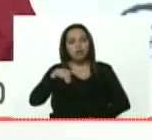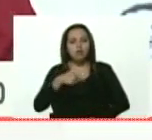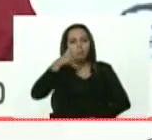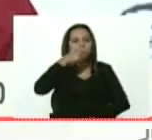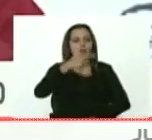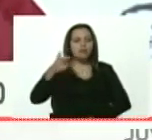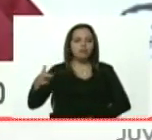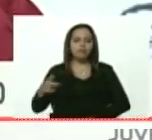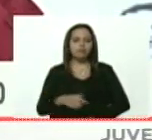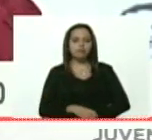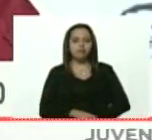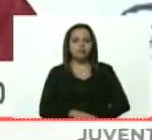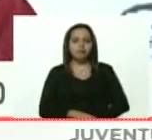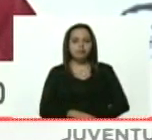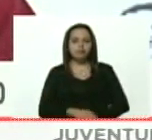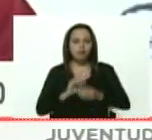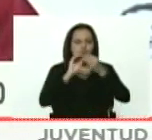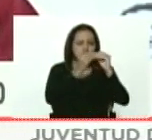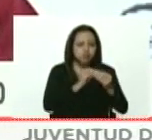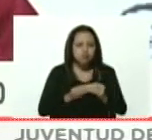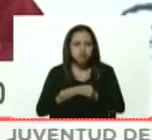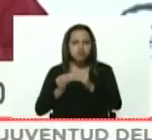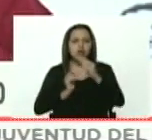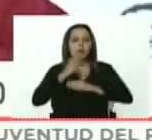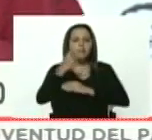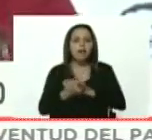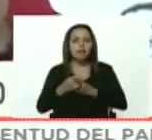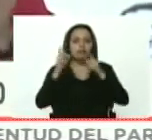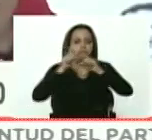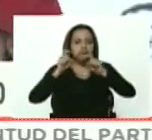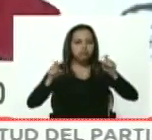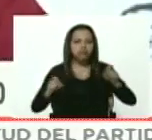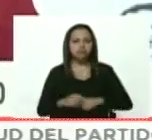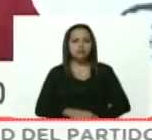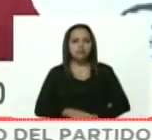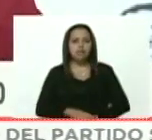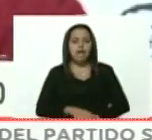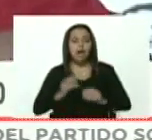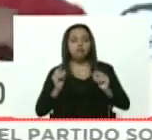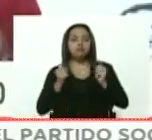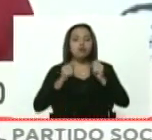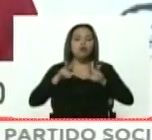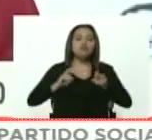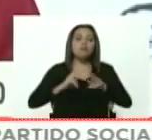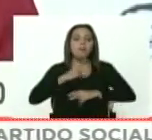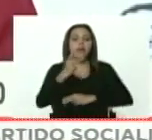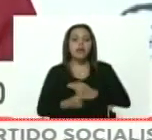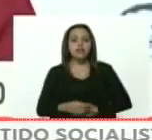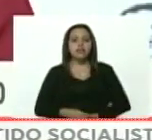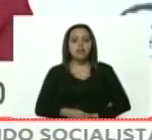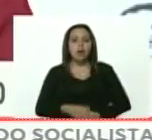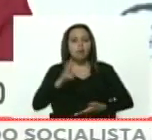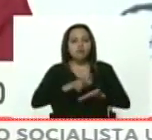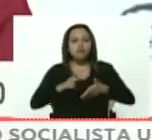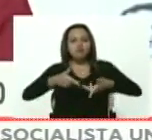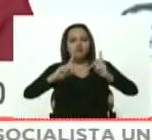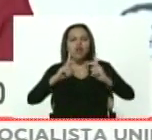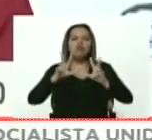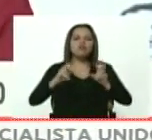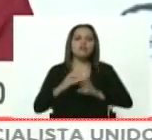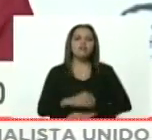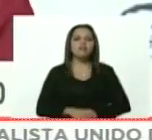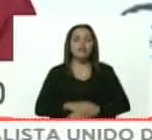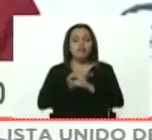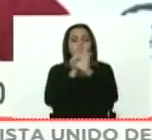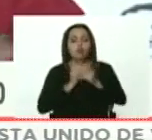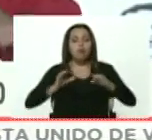Revisando los planes de formación, activando nuevos planes, autorizando nuevas iniciativas